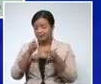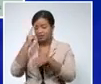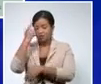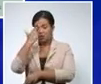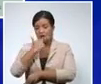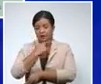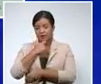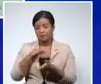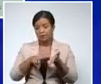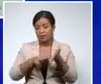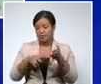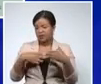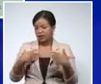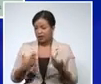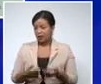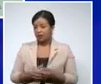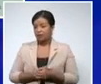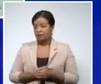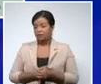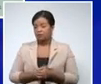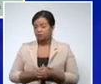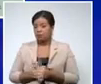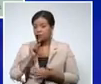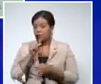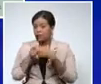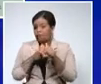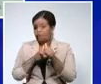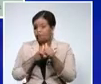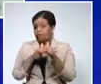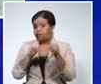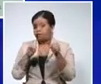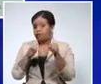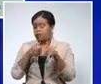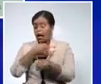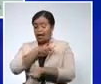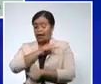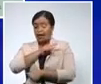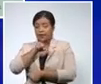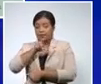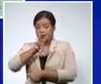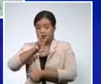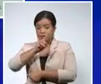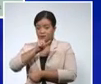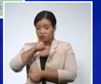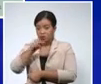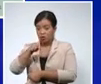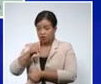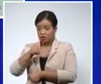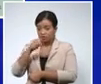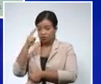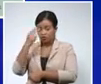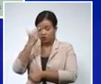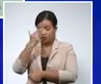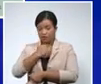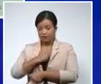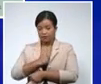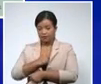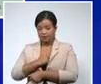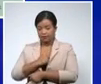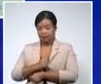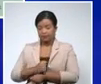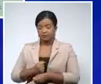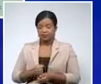que ha tenido un incremento, sin embargo ayer con 13 casos autóctonos, son 7 casos menos que el día